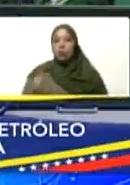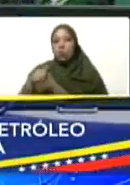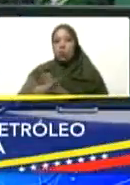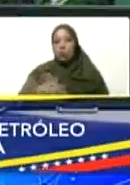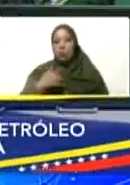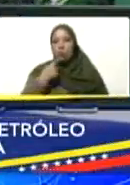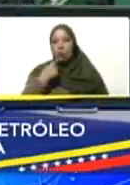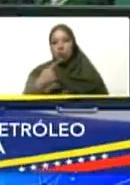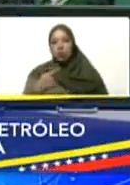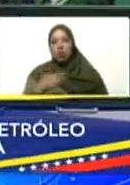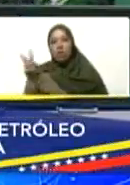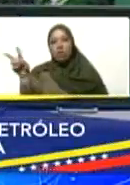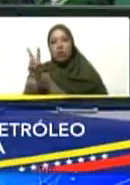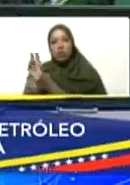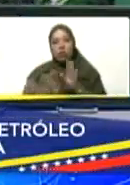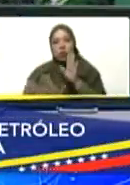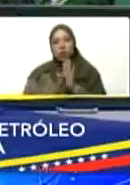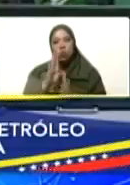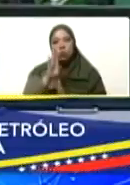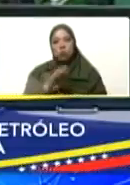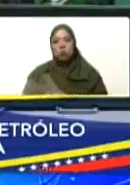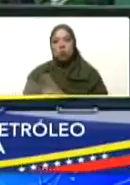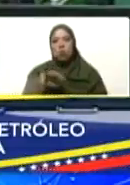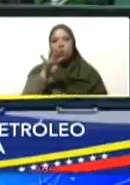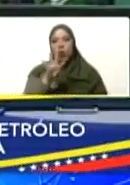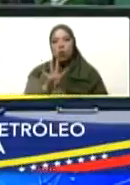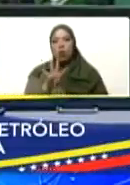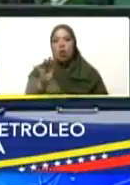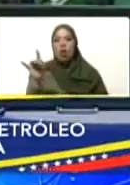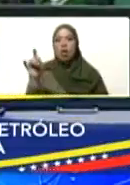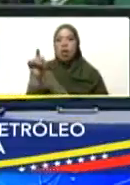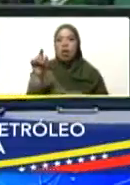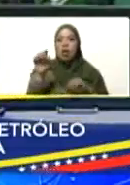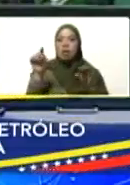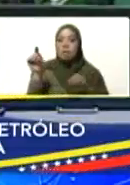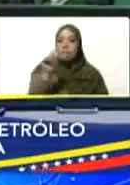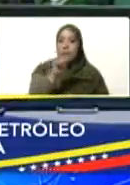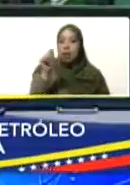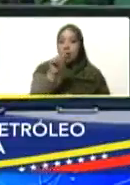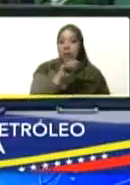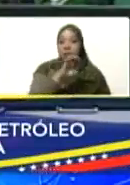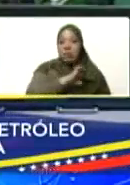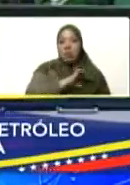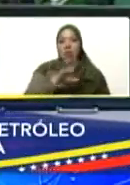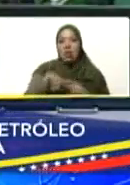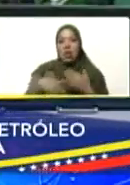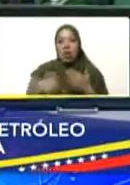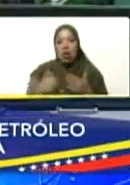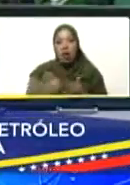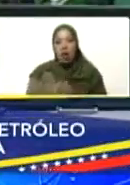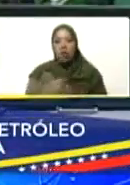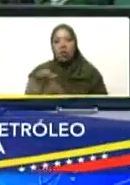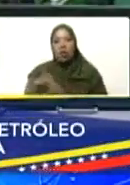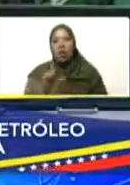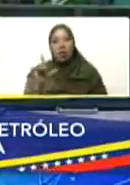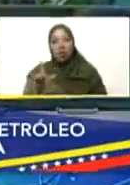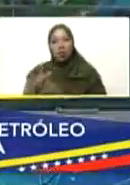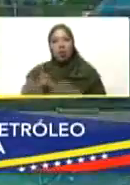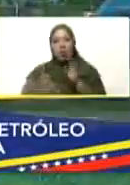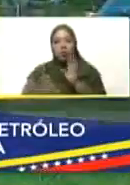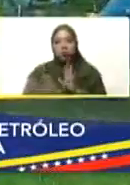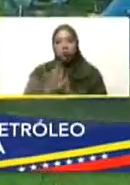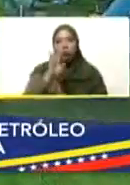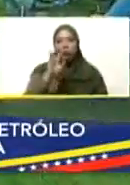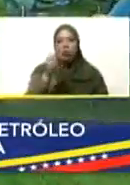podemos decir que Venezuela tiene 4 trimestres continuos creciendo a un ritmo superior